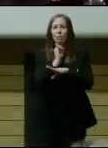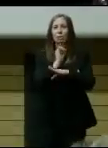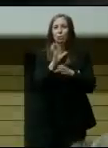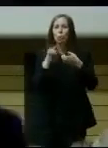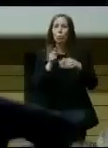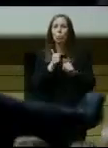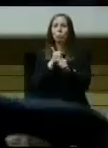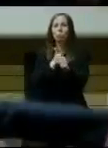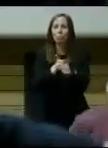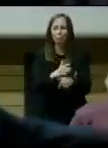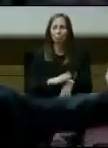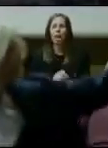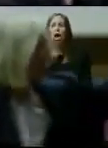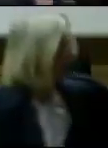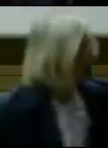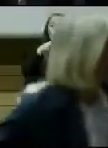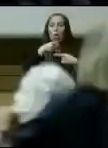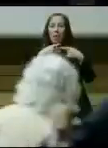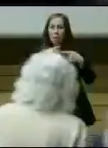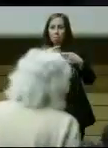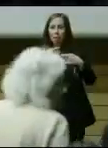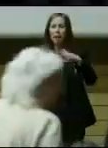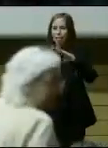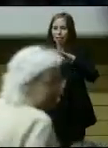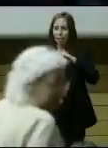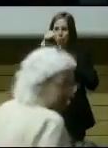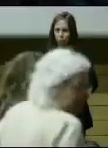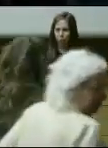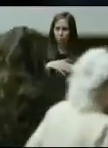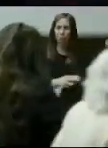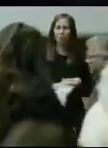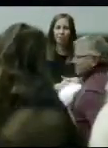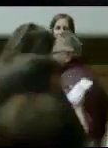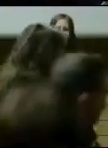grupo. A las 12:30 continuamos.